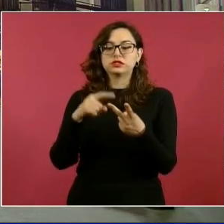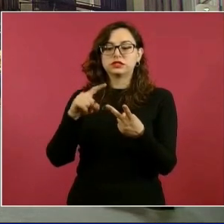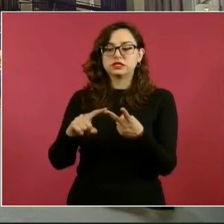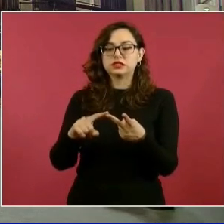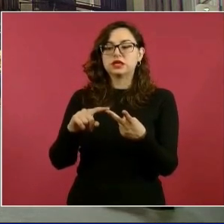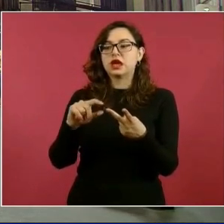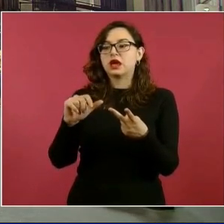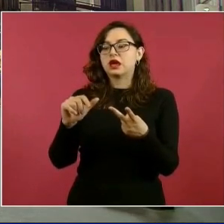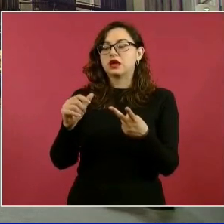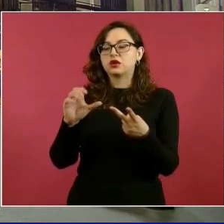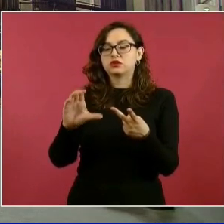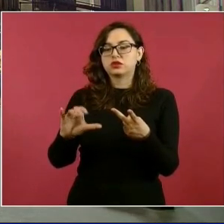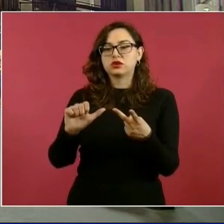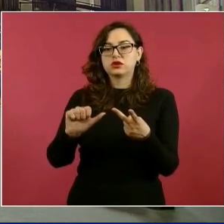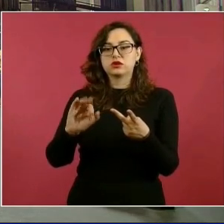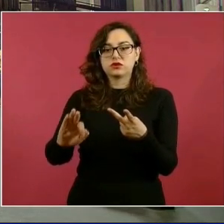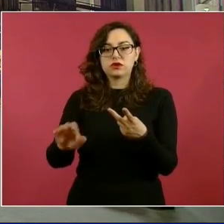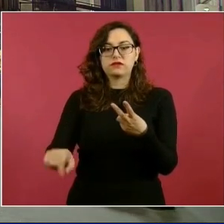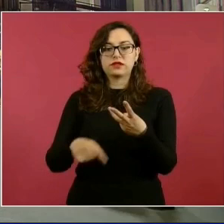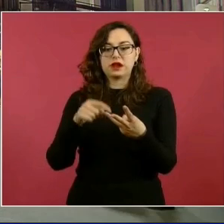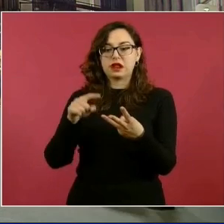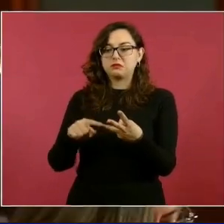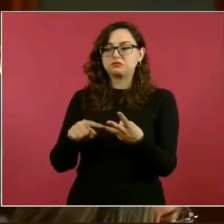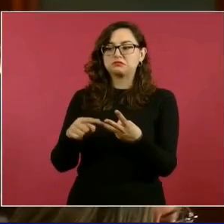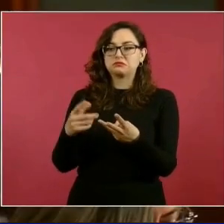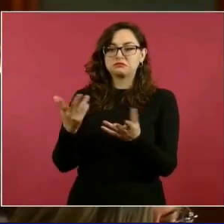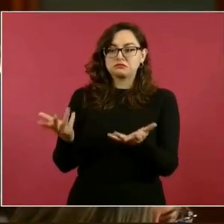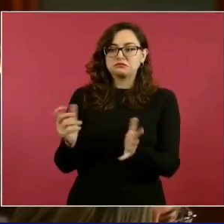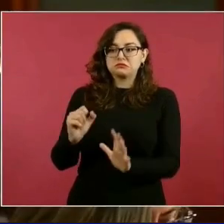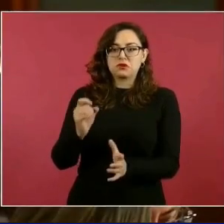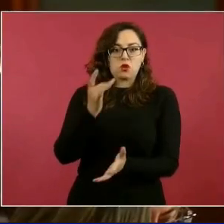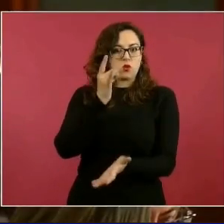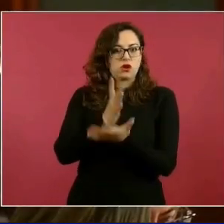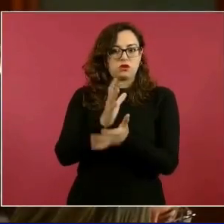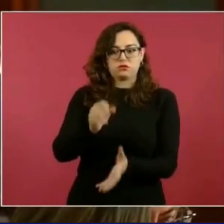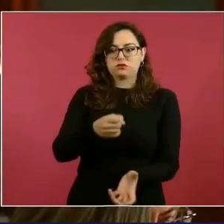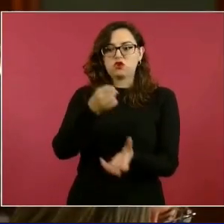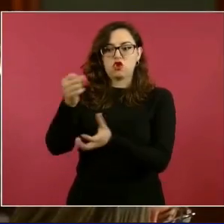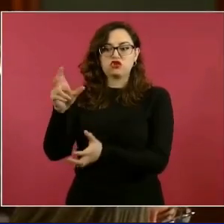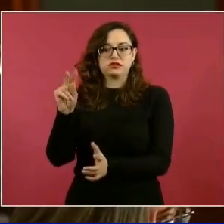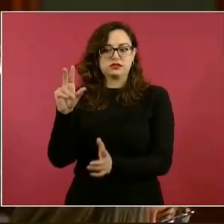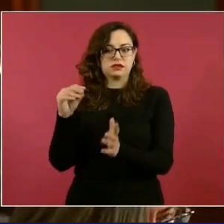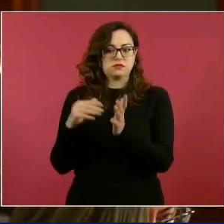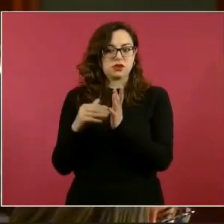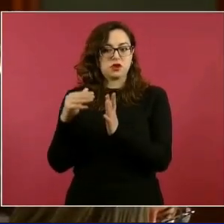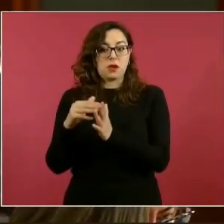ponemos a ver todos los tribunales